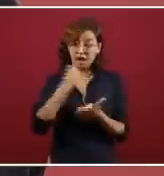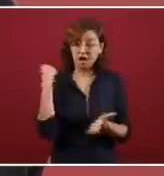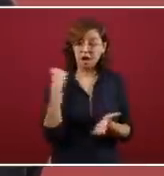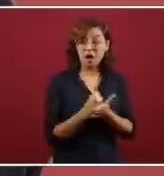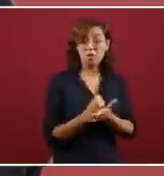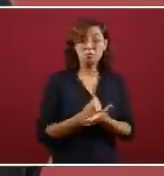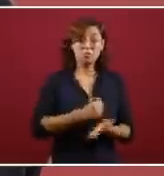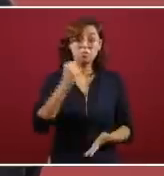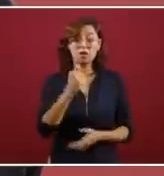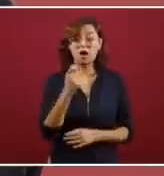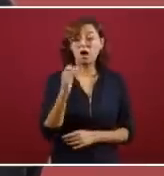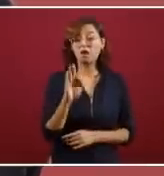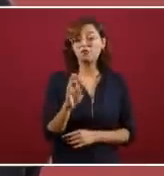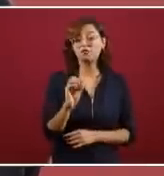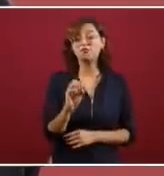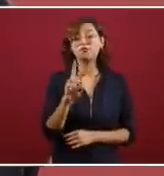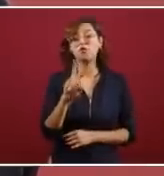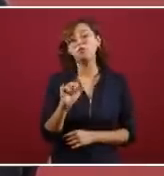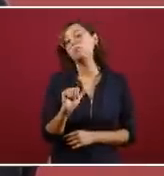el FOBAPROA